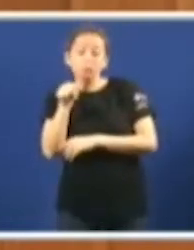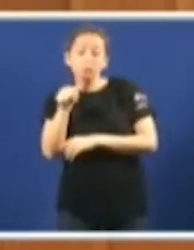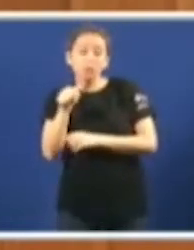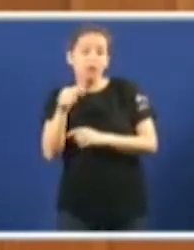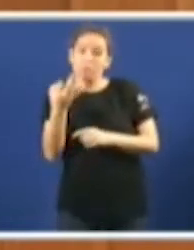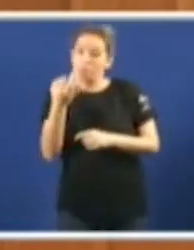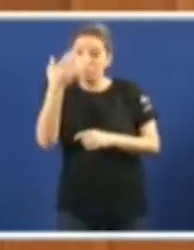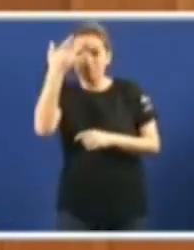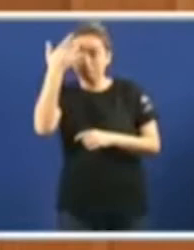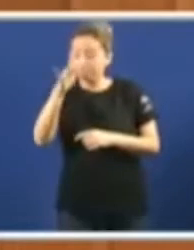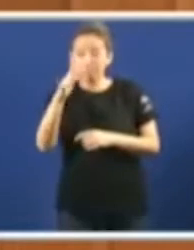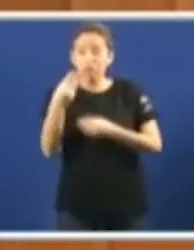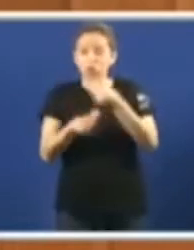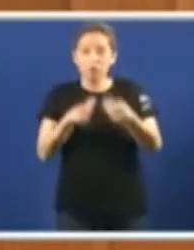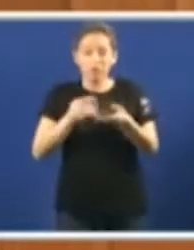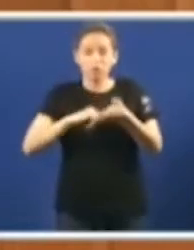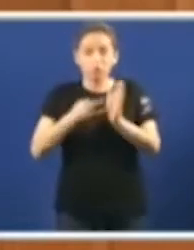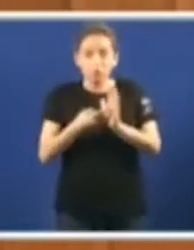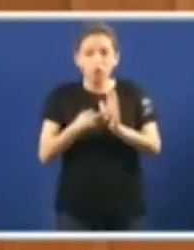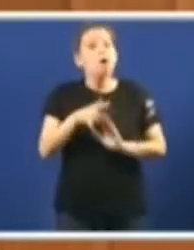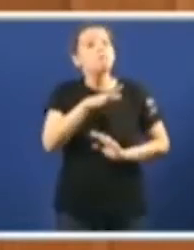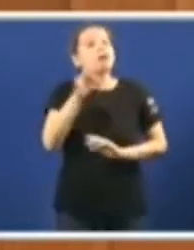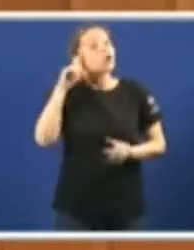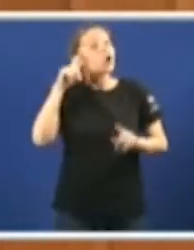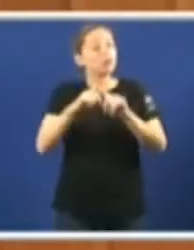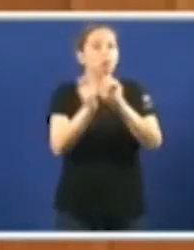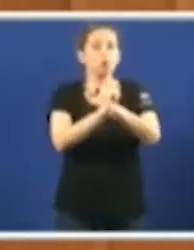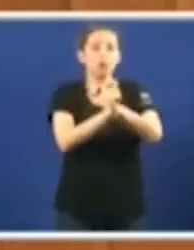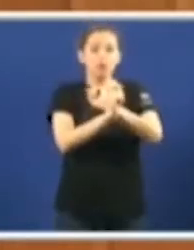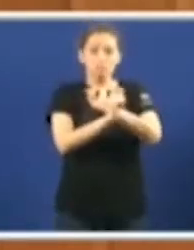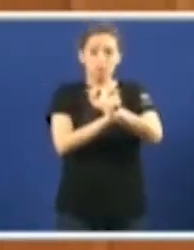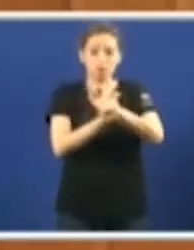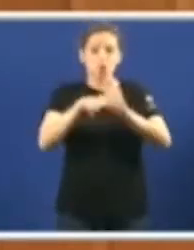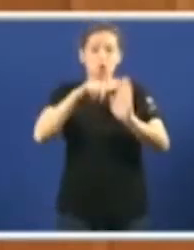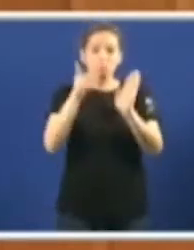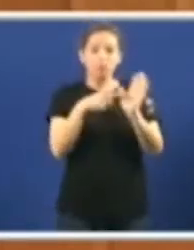prazo. E para facilitar este trampeo masivo,